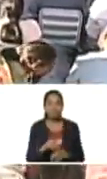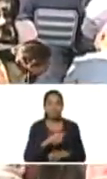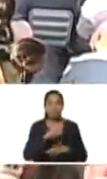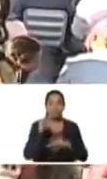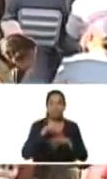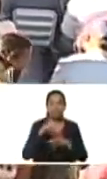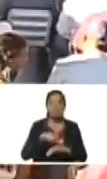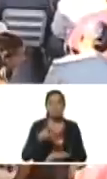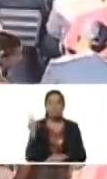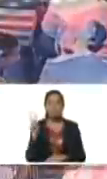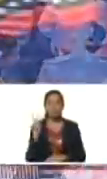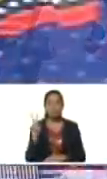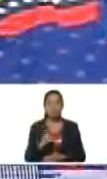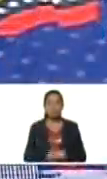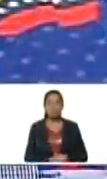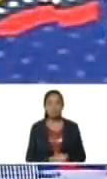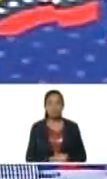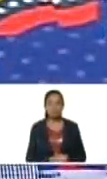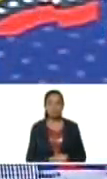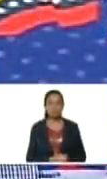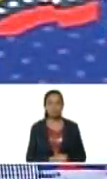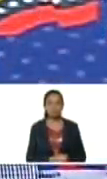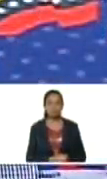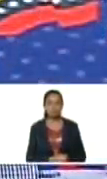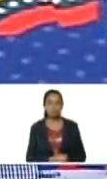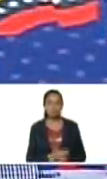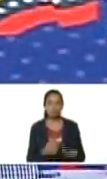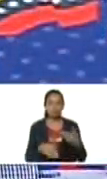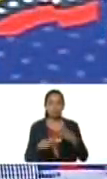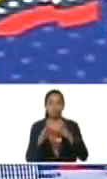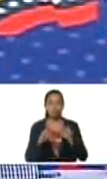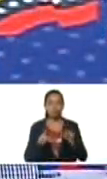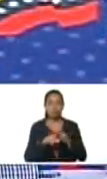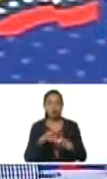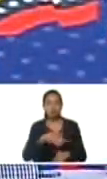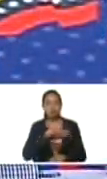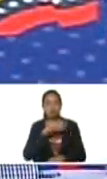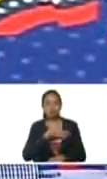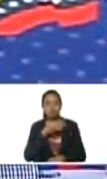de Venezuela. La construcción del poder social